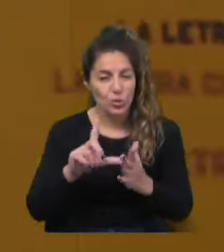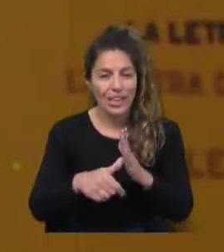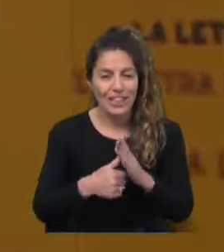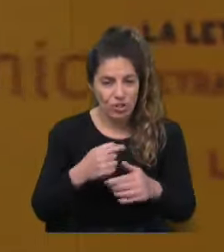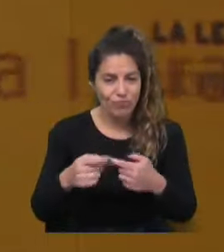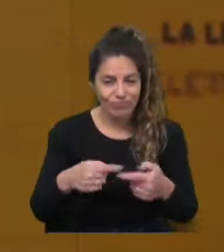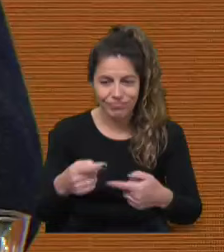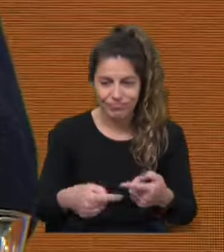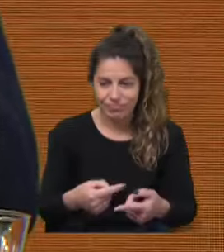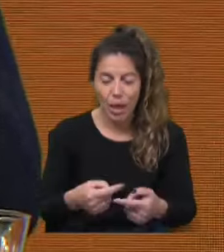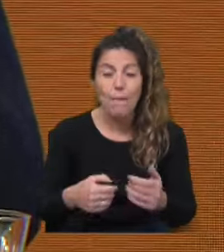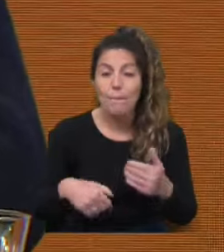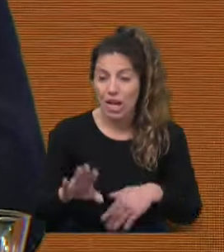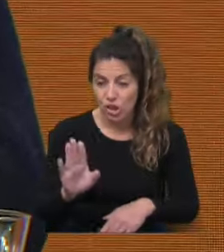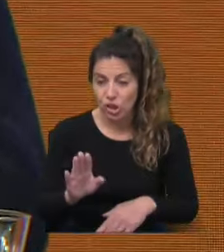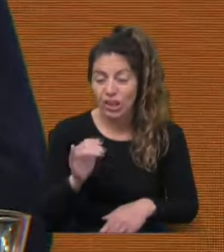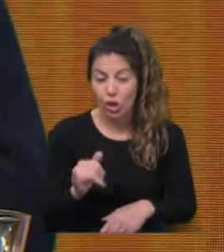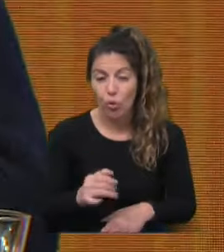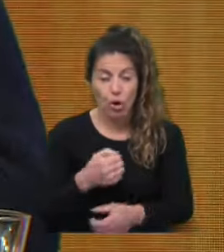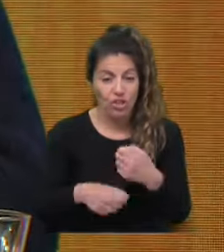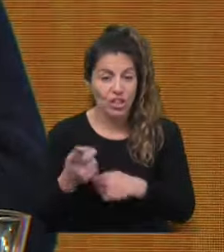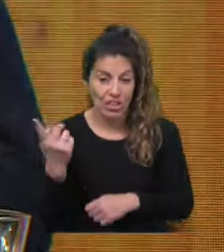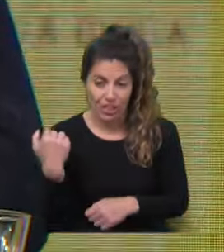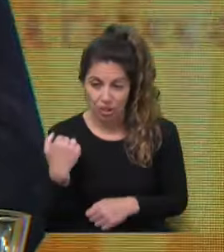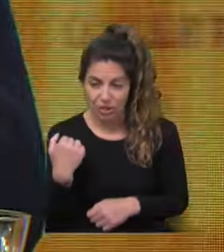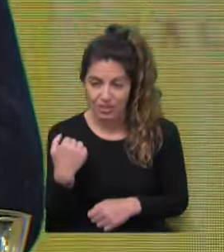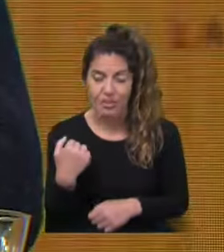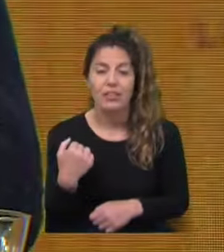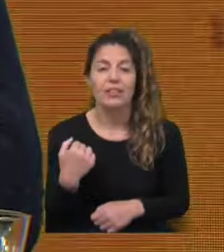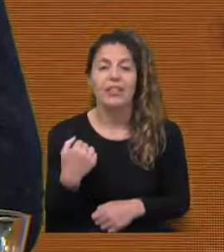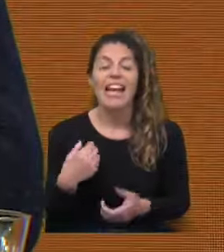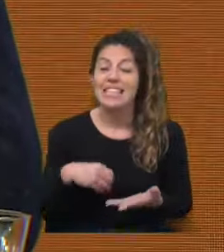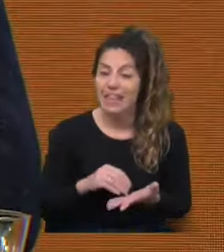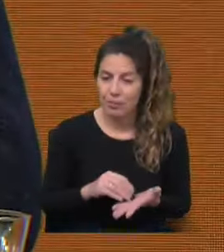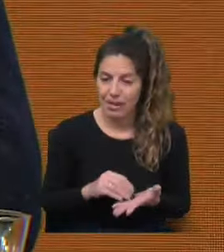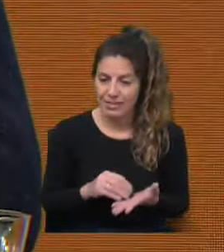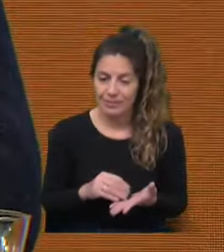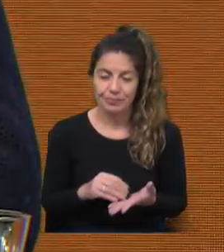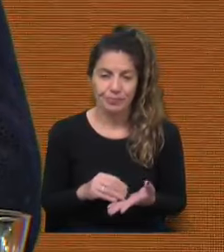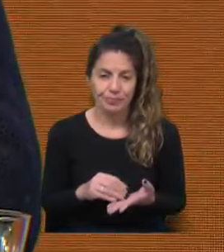recargado. Es un atraso mayor que lo que hubo en los años anteriores. Y además,